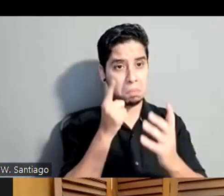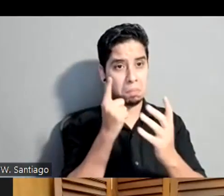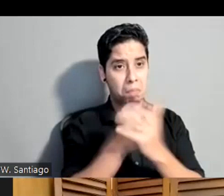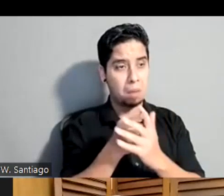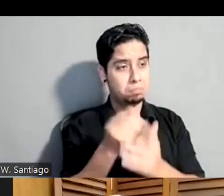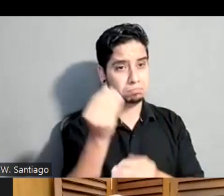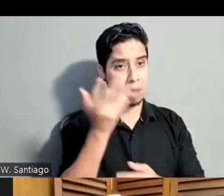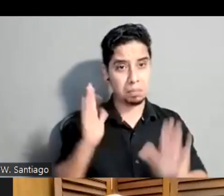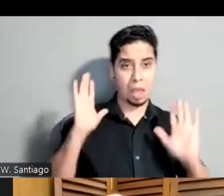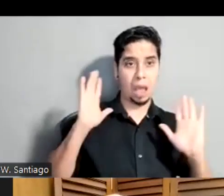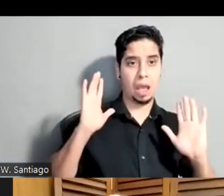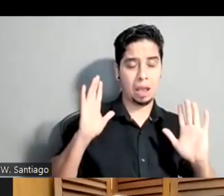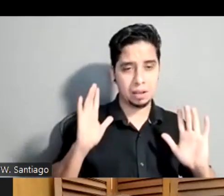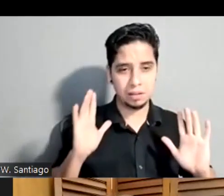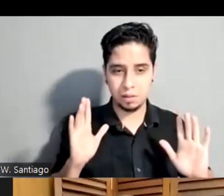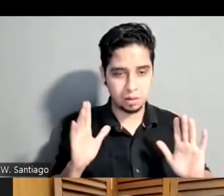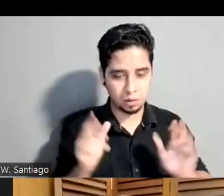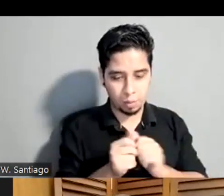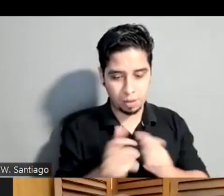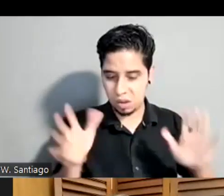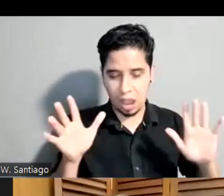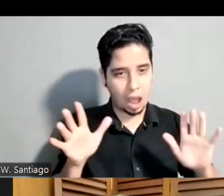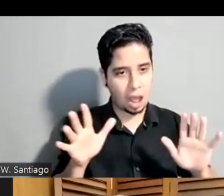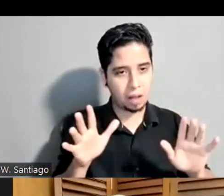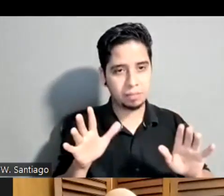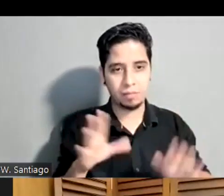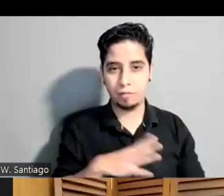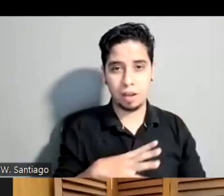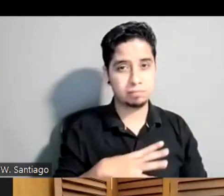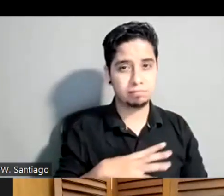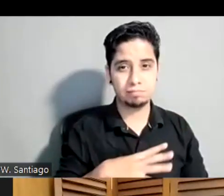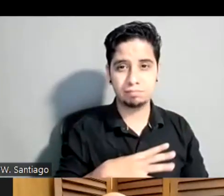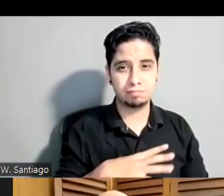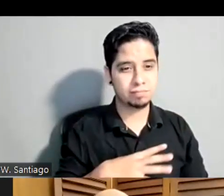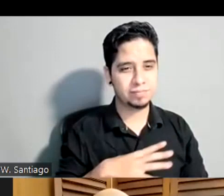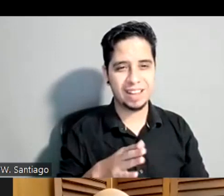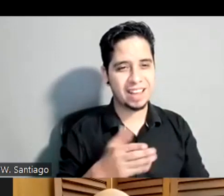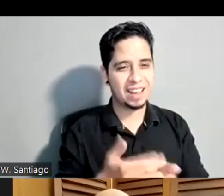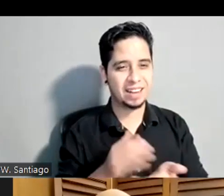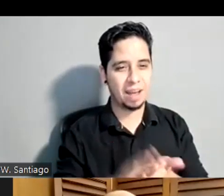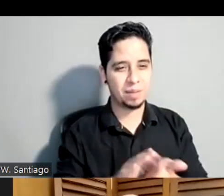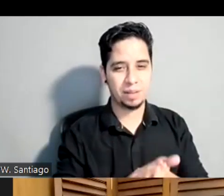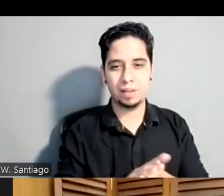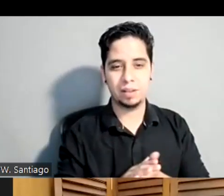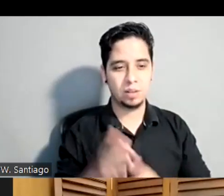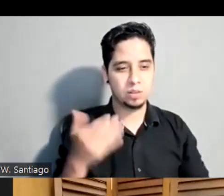no. Ya, hoy mañana, rápido. Ya. Sí, ya. Pues mira, eso es rápido porque comiendo. Tenemos que hablar con Rosabel. Mira, soy yo.